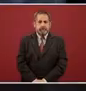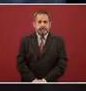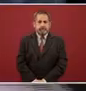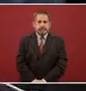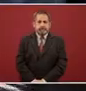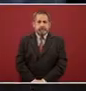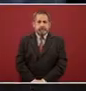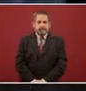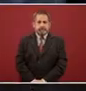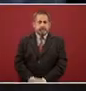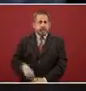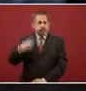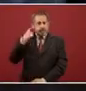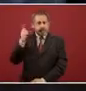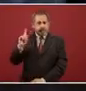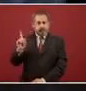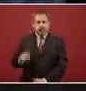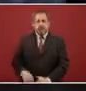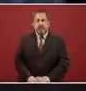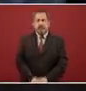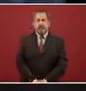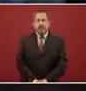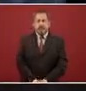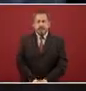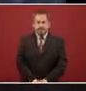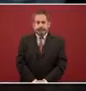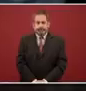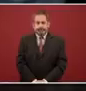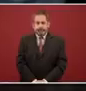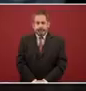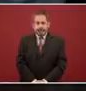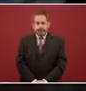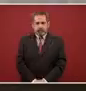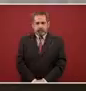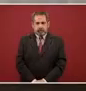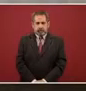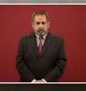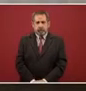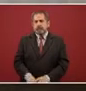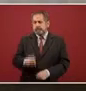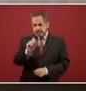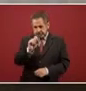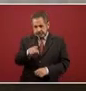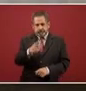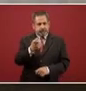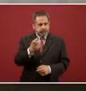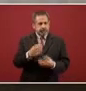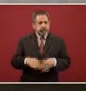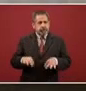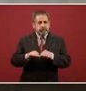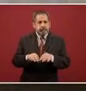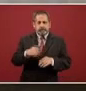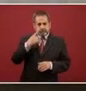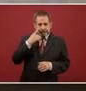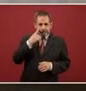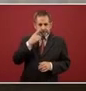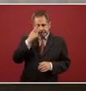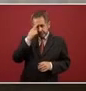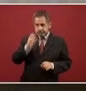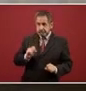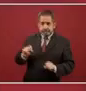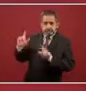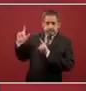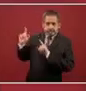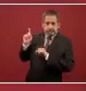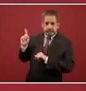de casos infectados que se estarían dando en el pico de agosto? ¿Cómo no? Eso también es un elemento importante. Recuerden que lo poníamos en la tabla